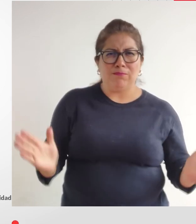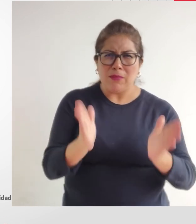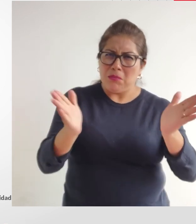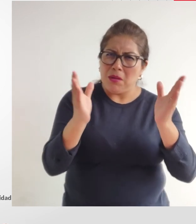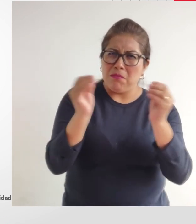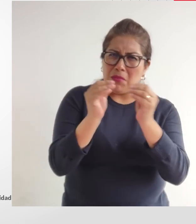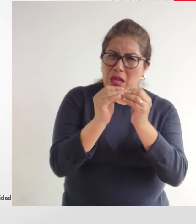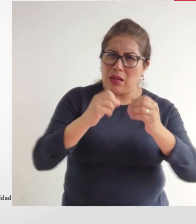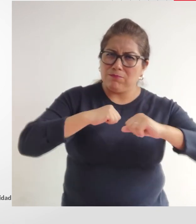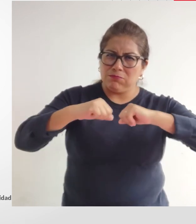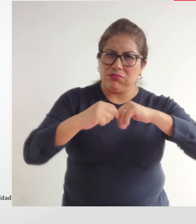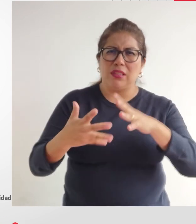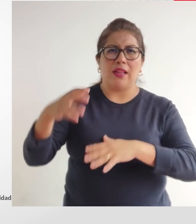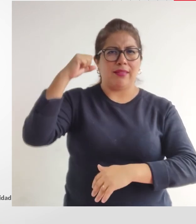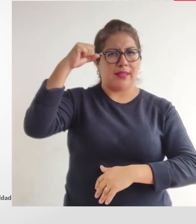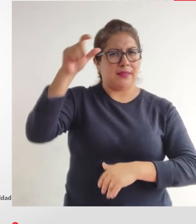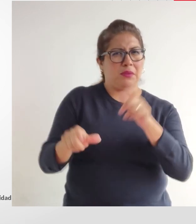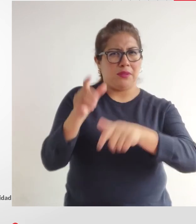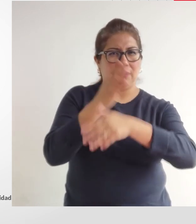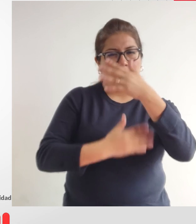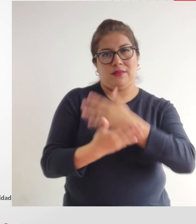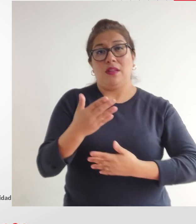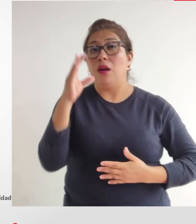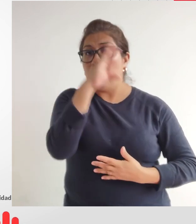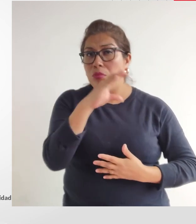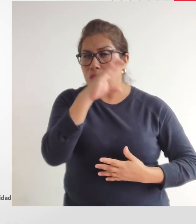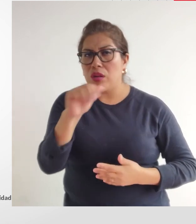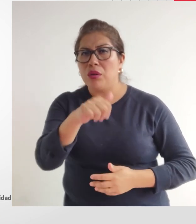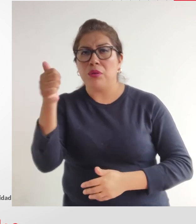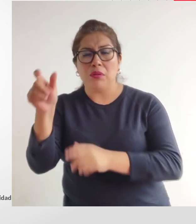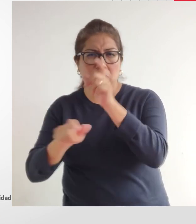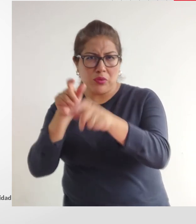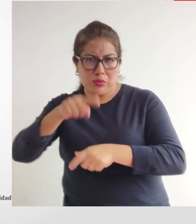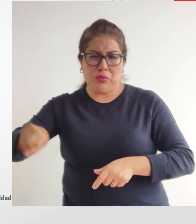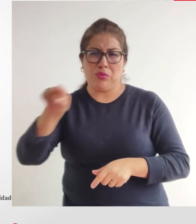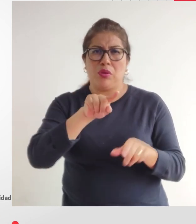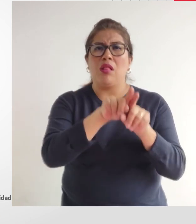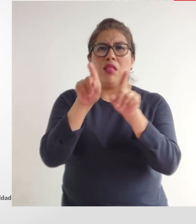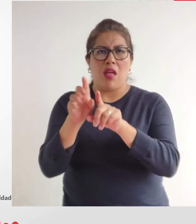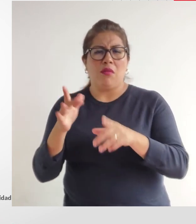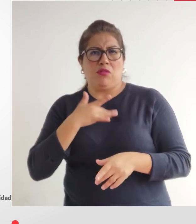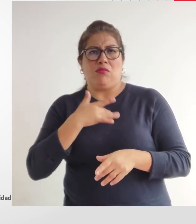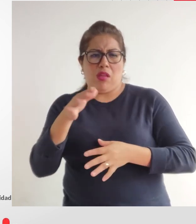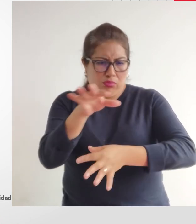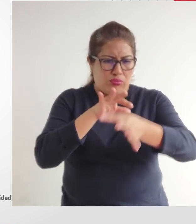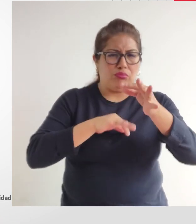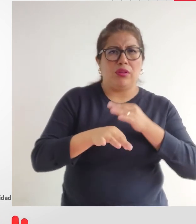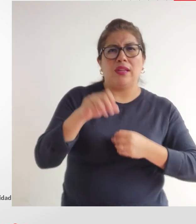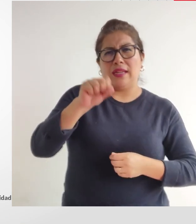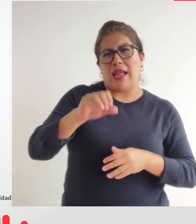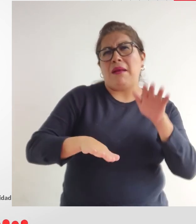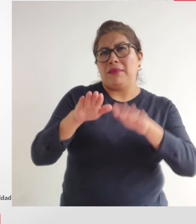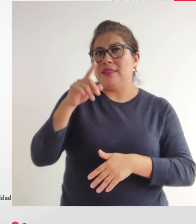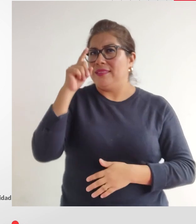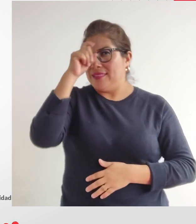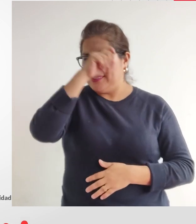promover derechos de las personas con discapacidad busca que los demás se pongan en los zapatos es un poco